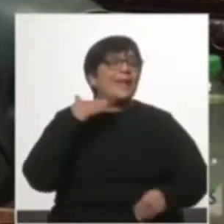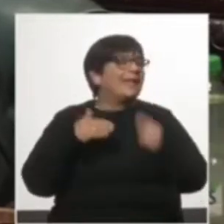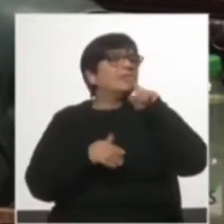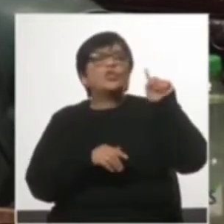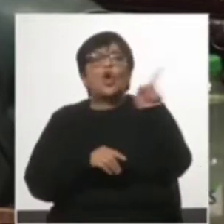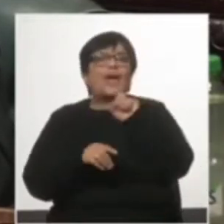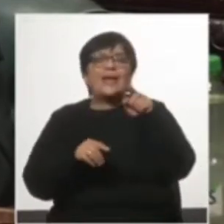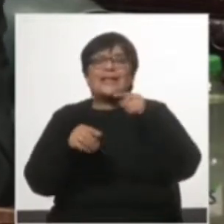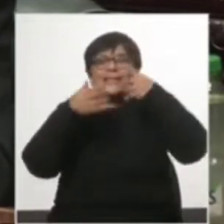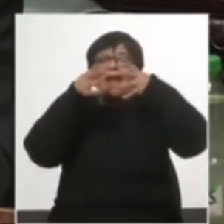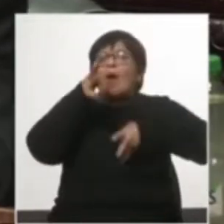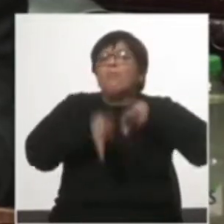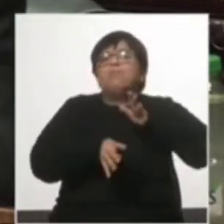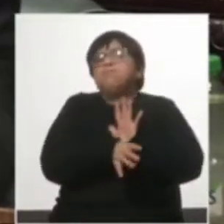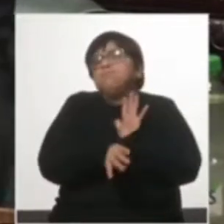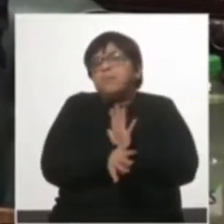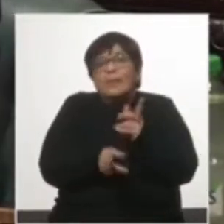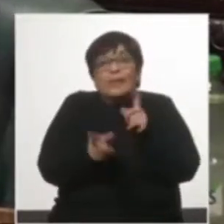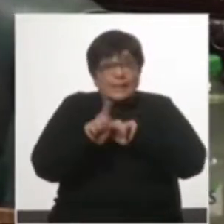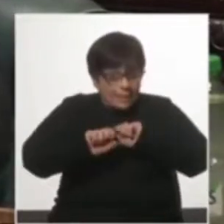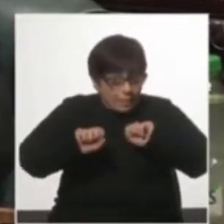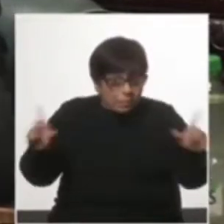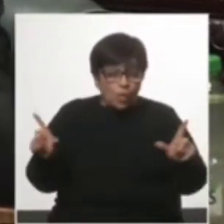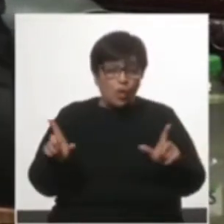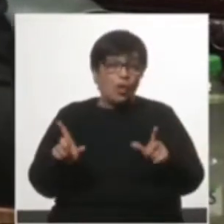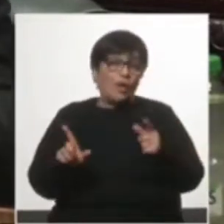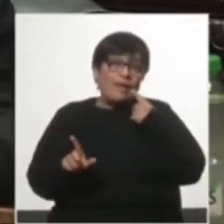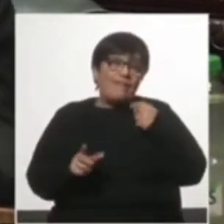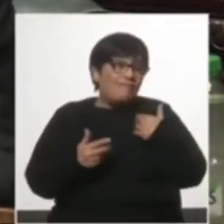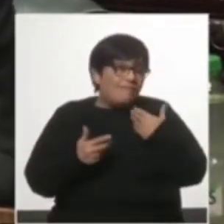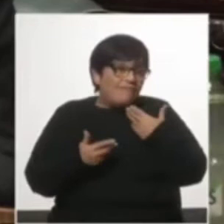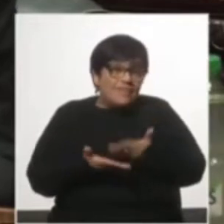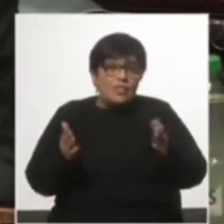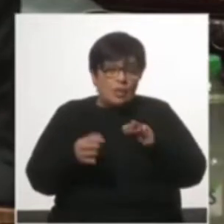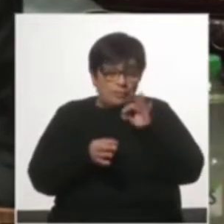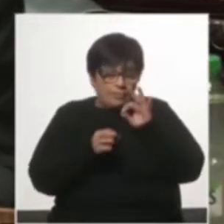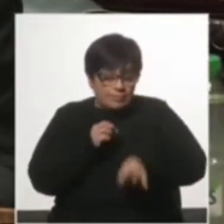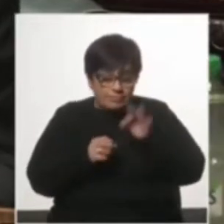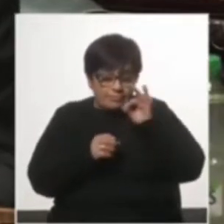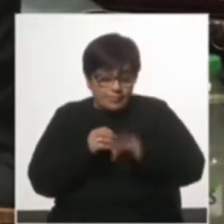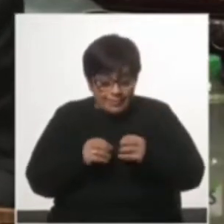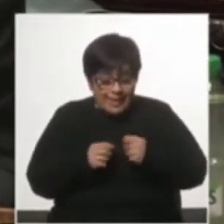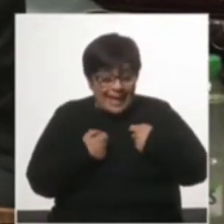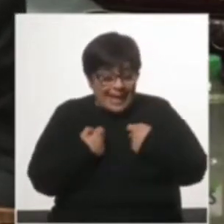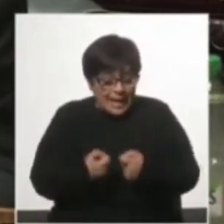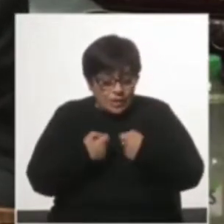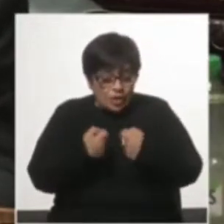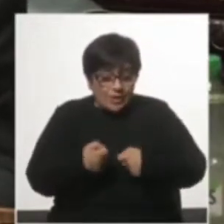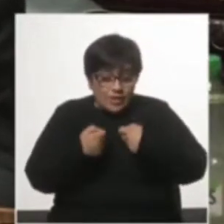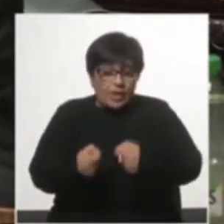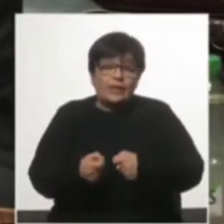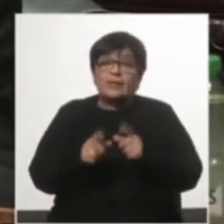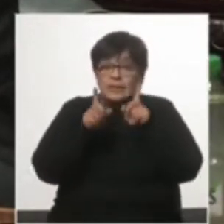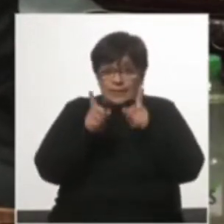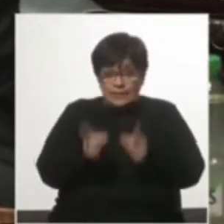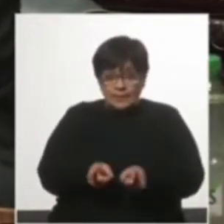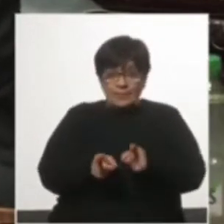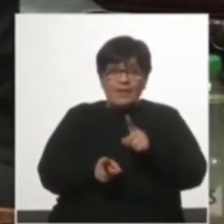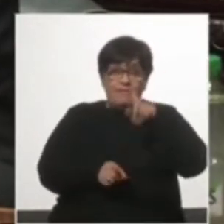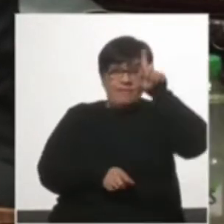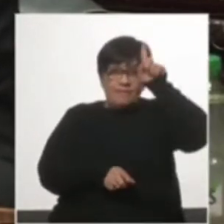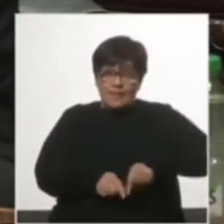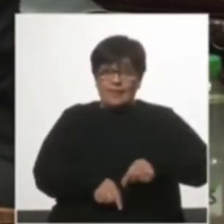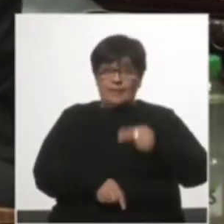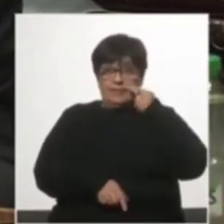es. Y además de que tenemos una perspectiva de gasto en el corto plazo que tiene también